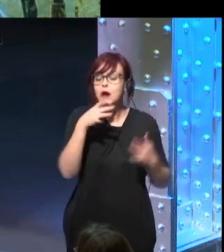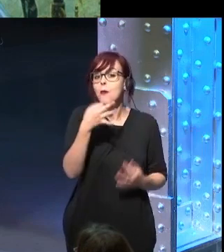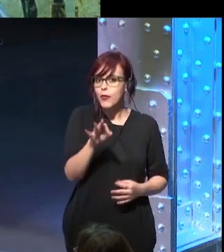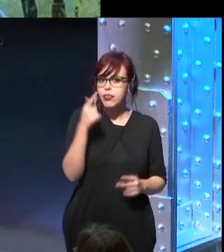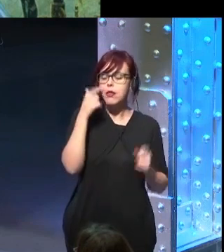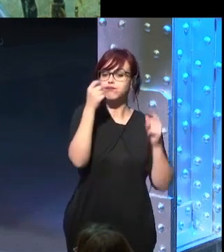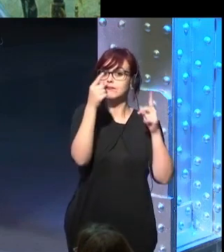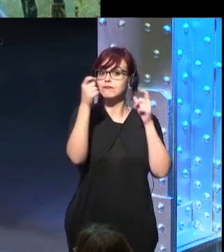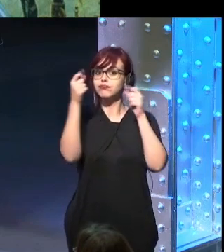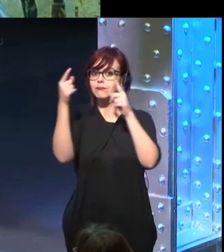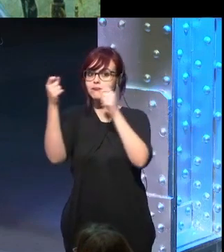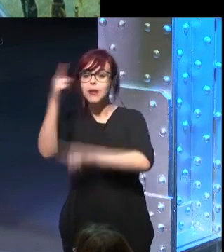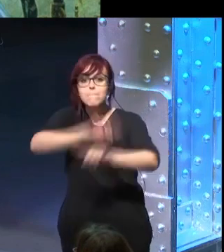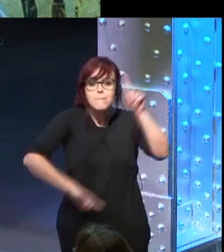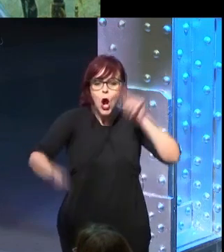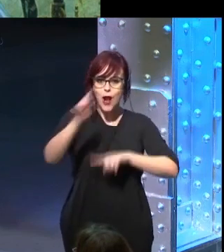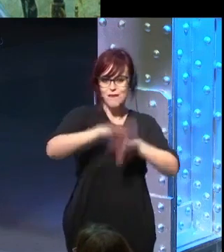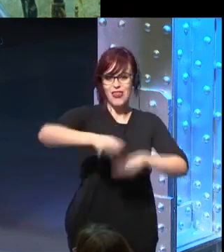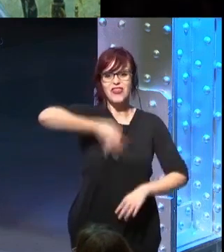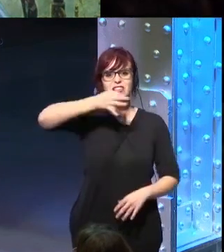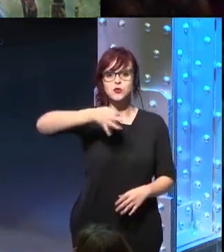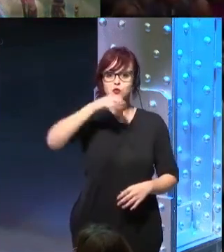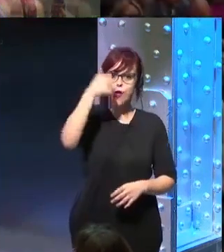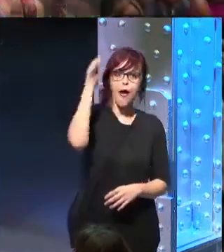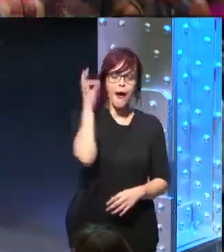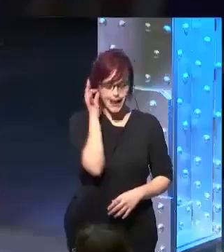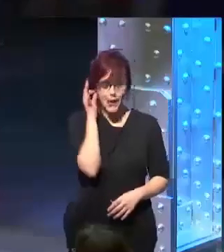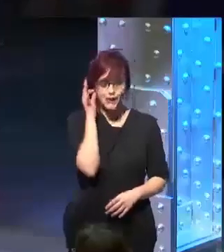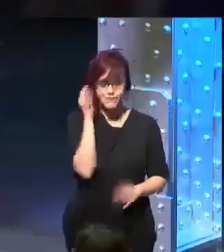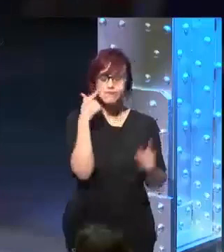los problemas del discurso de género.